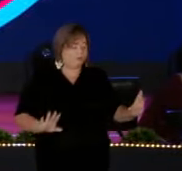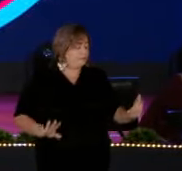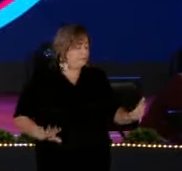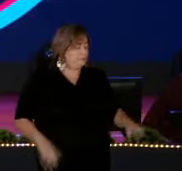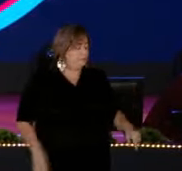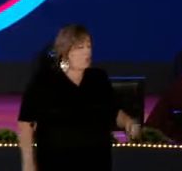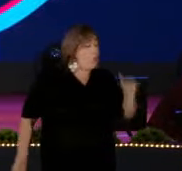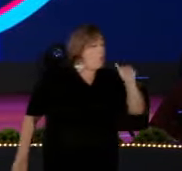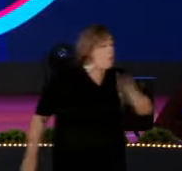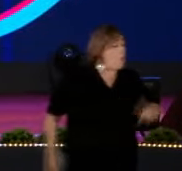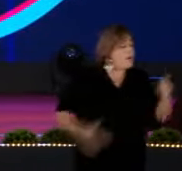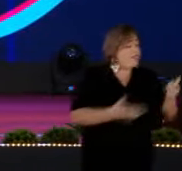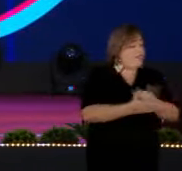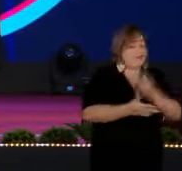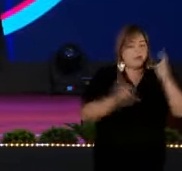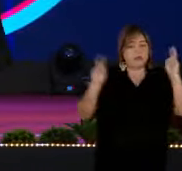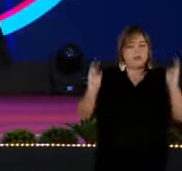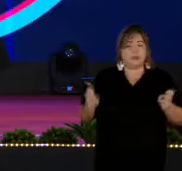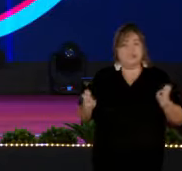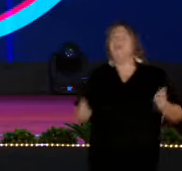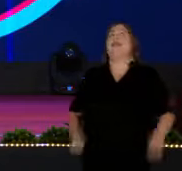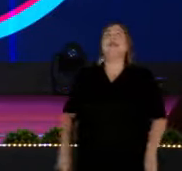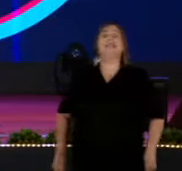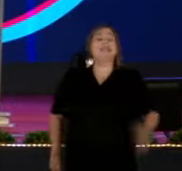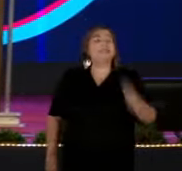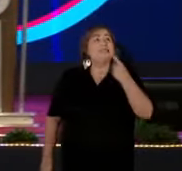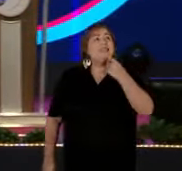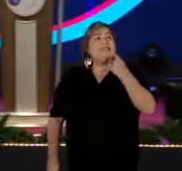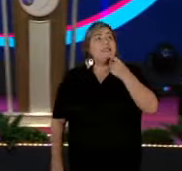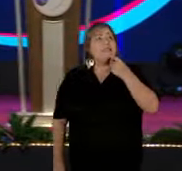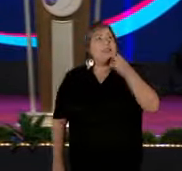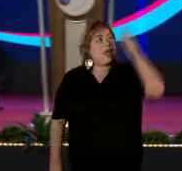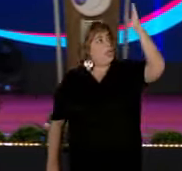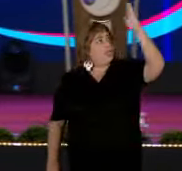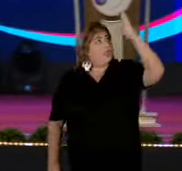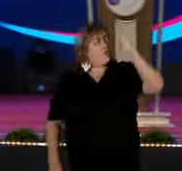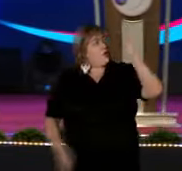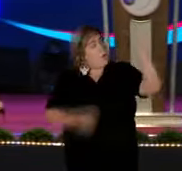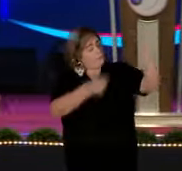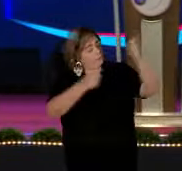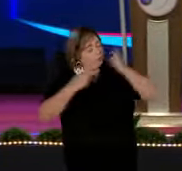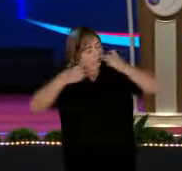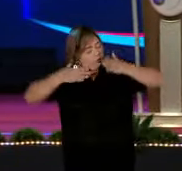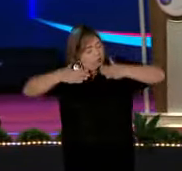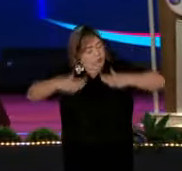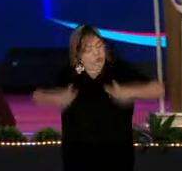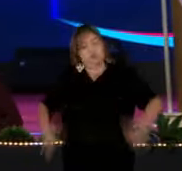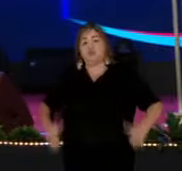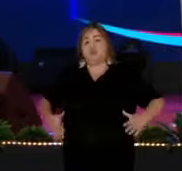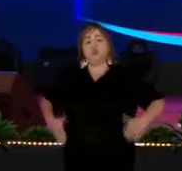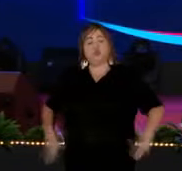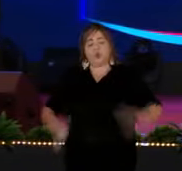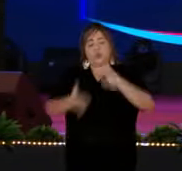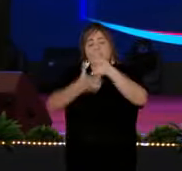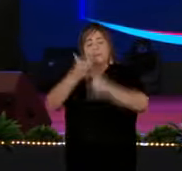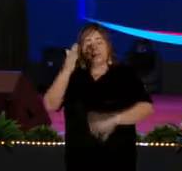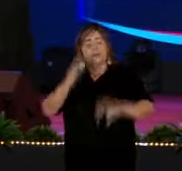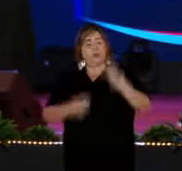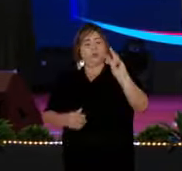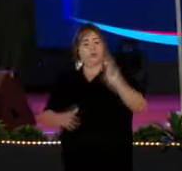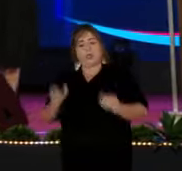Esta es la de hoy. Vístete con la ropa real de Dios. Ponme otra vez el capítulo 6.